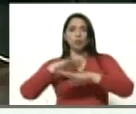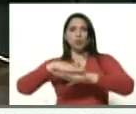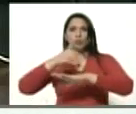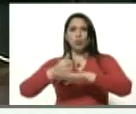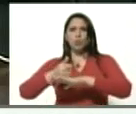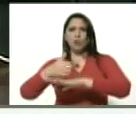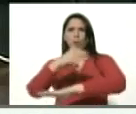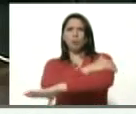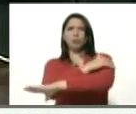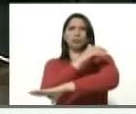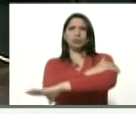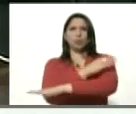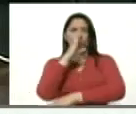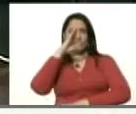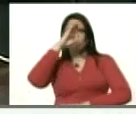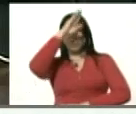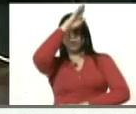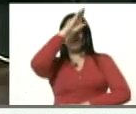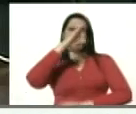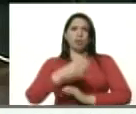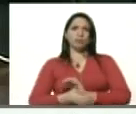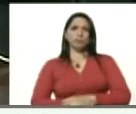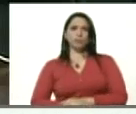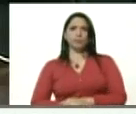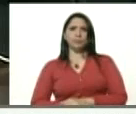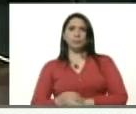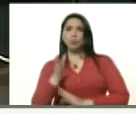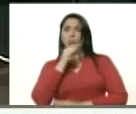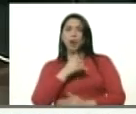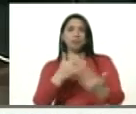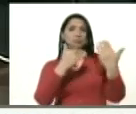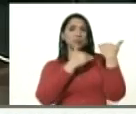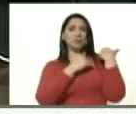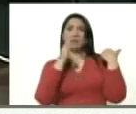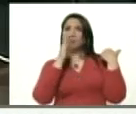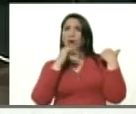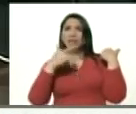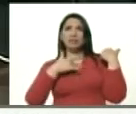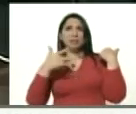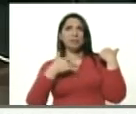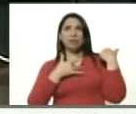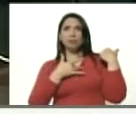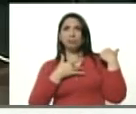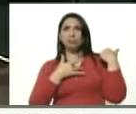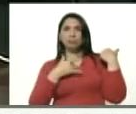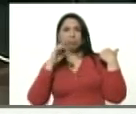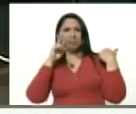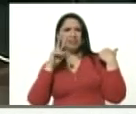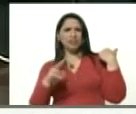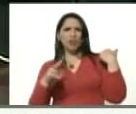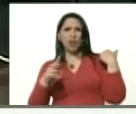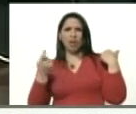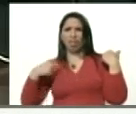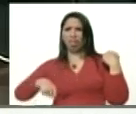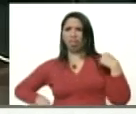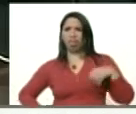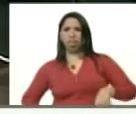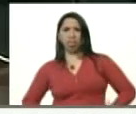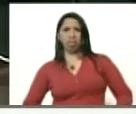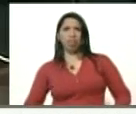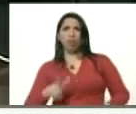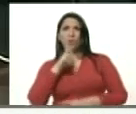la derecha, de Jair Bolsonaro. Su responsabilidad, su insensibilidad, su visión capitalista salvaje.